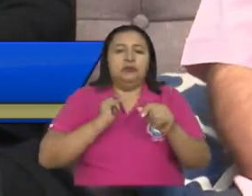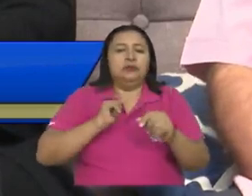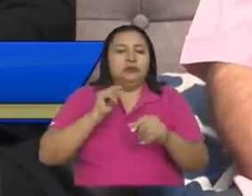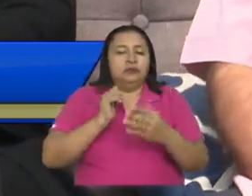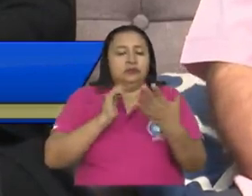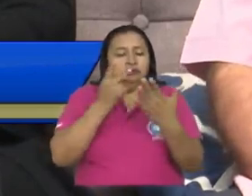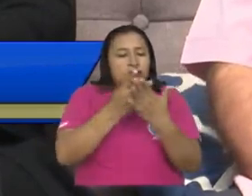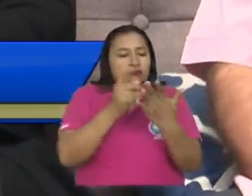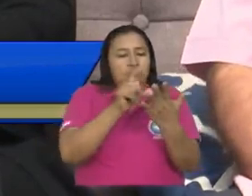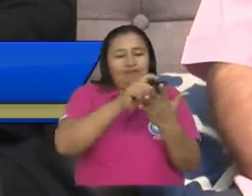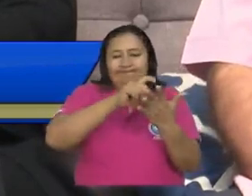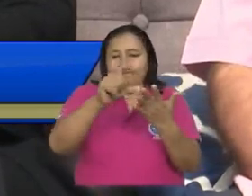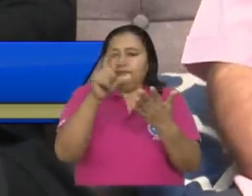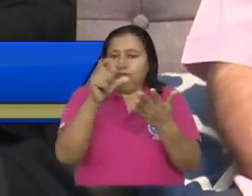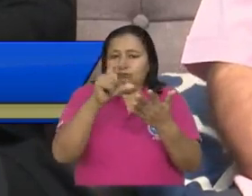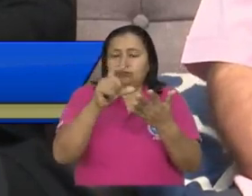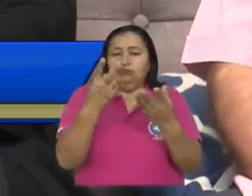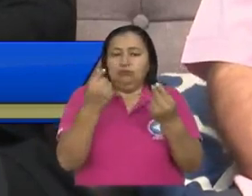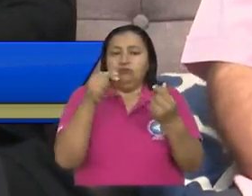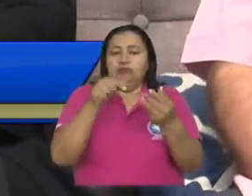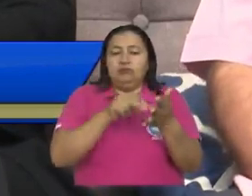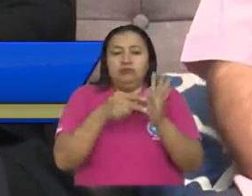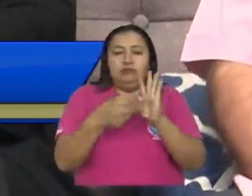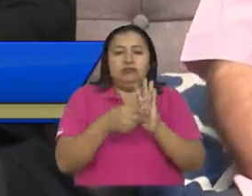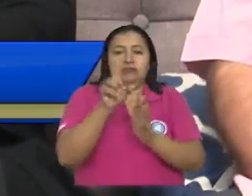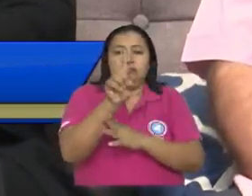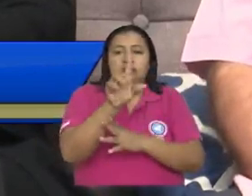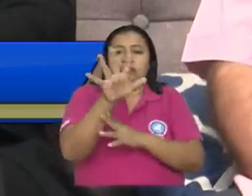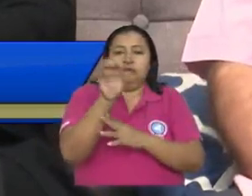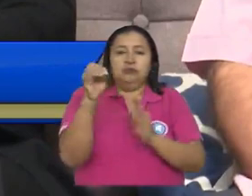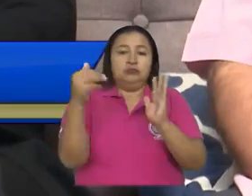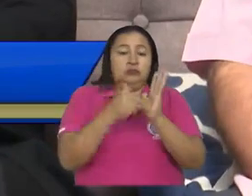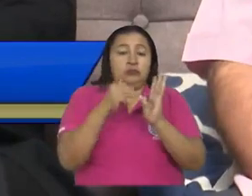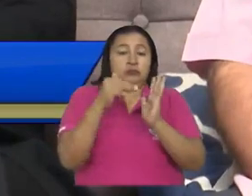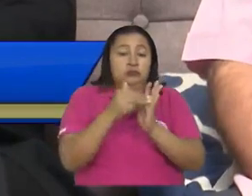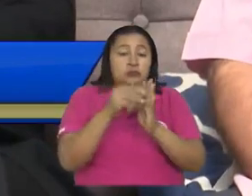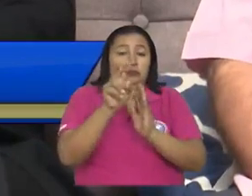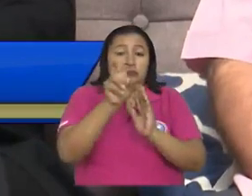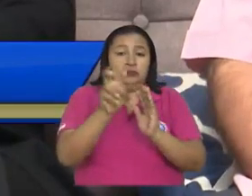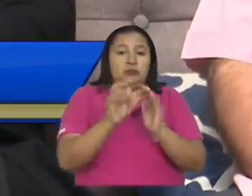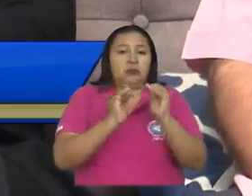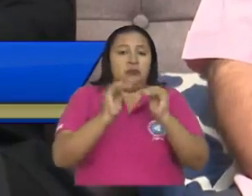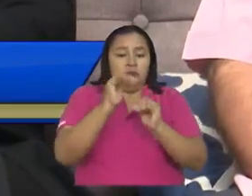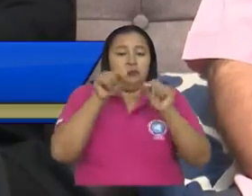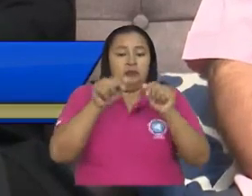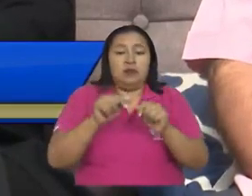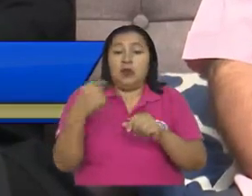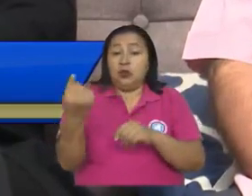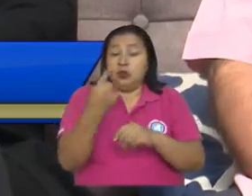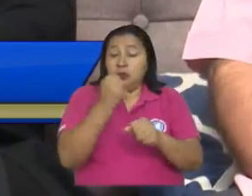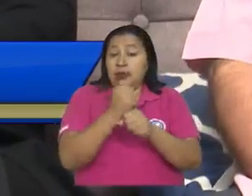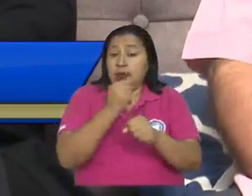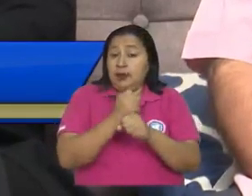bastante significativo de más de 150 millones de córdoba, y esto no solamente en